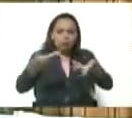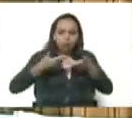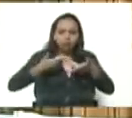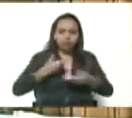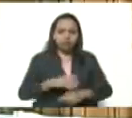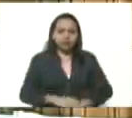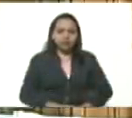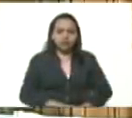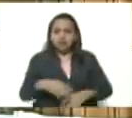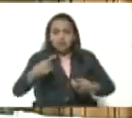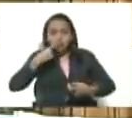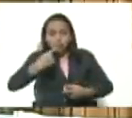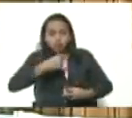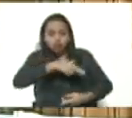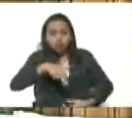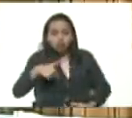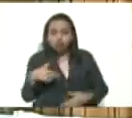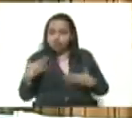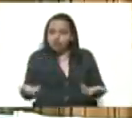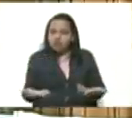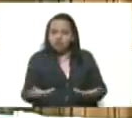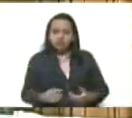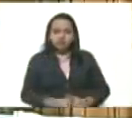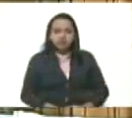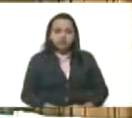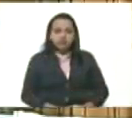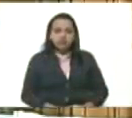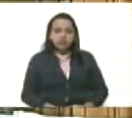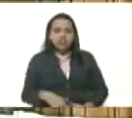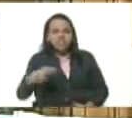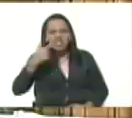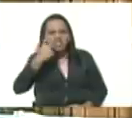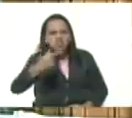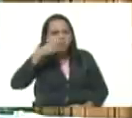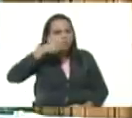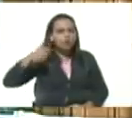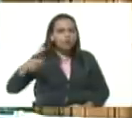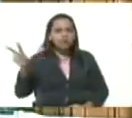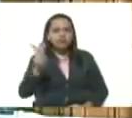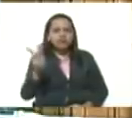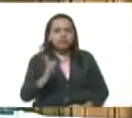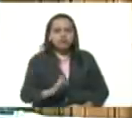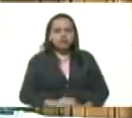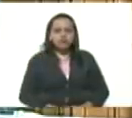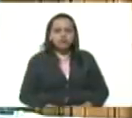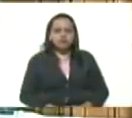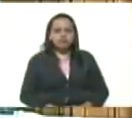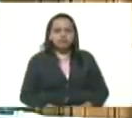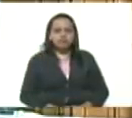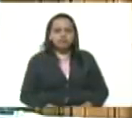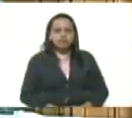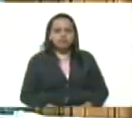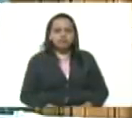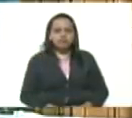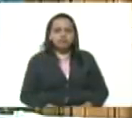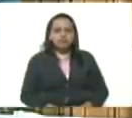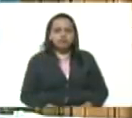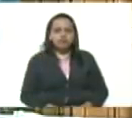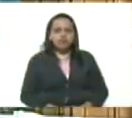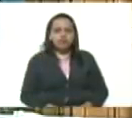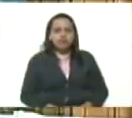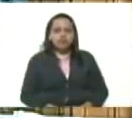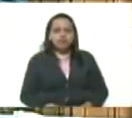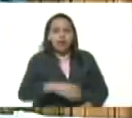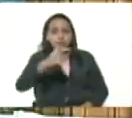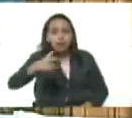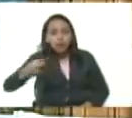¿Qué hemos dicho nosotros? ¿Qué dice el pueblo de Venezuela? Que por el paso